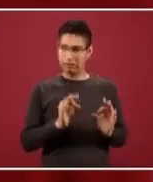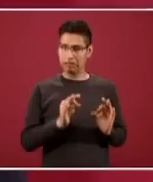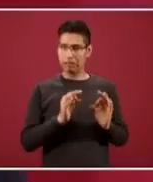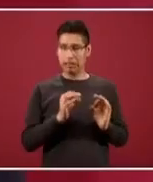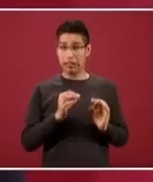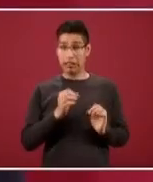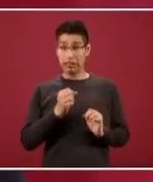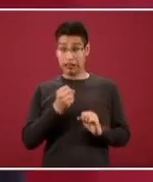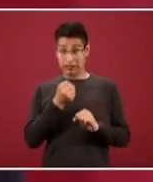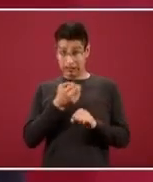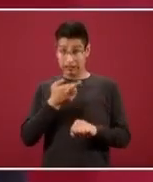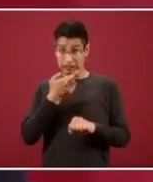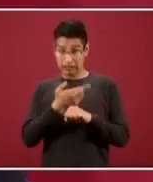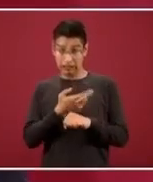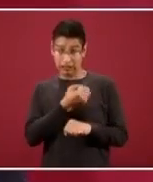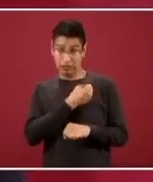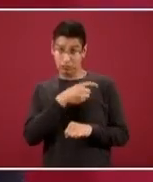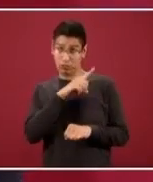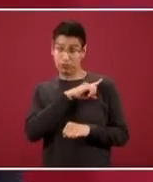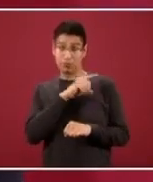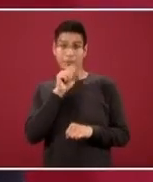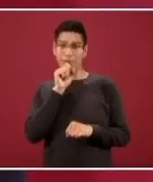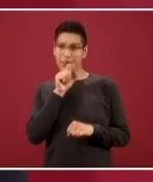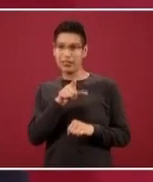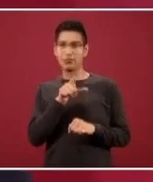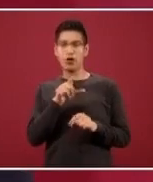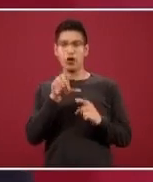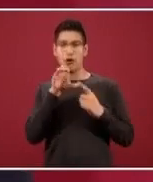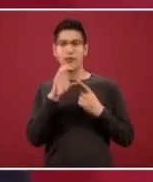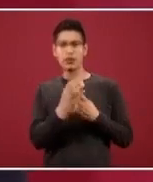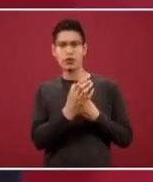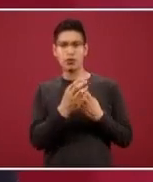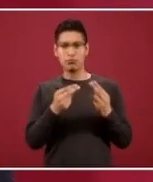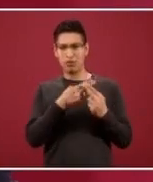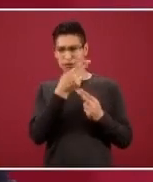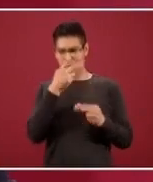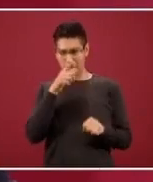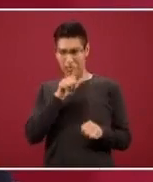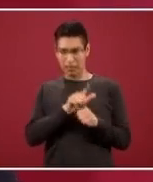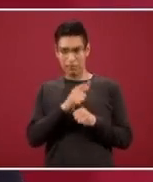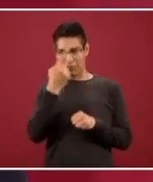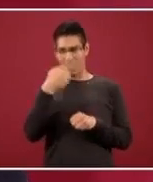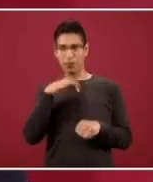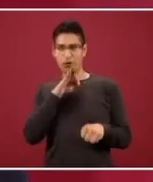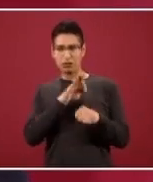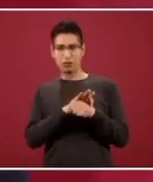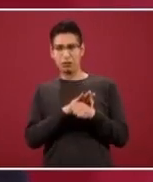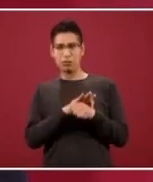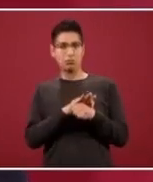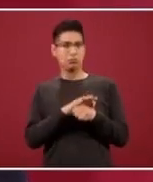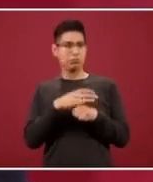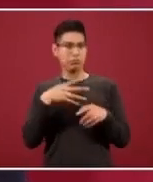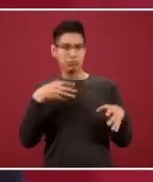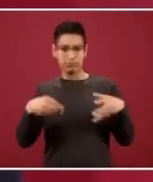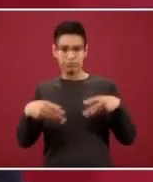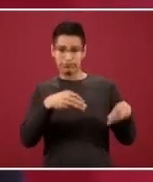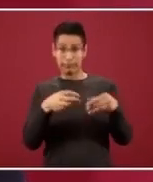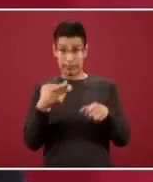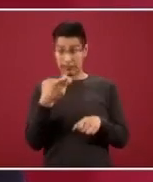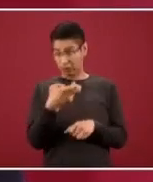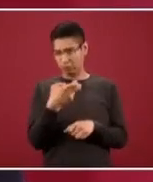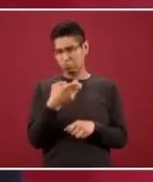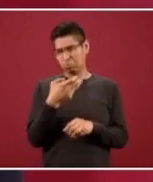autoridad sanitaria, en este caso la Comisión Federal para Protección contra Riesgos Sanitarios, estos productos